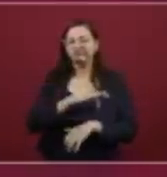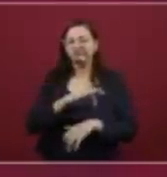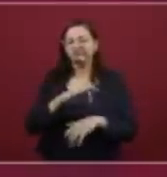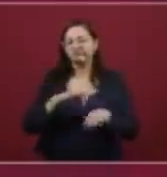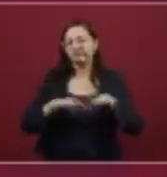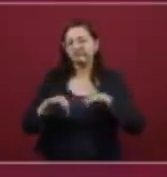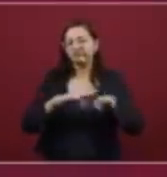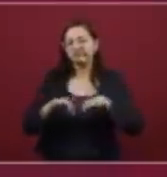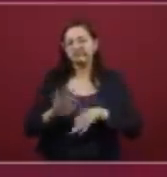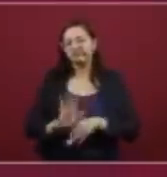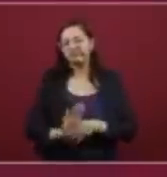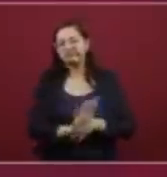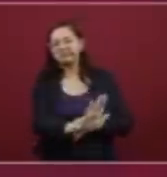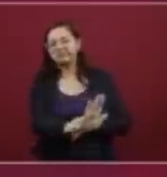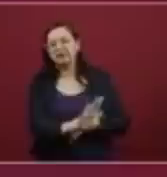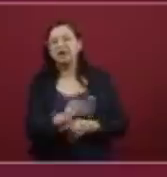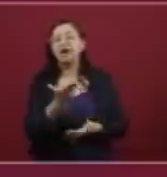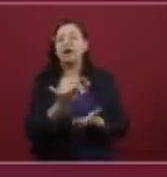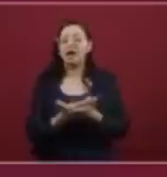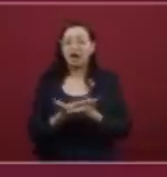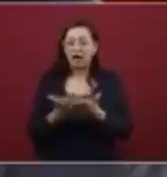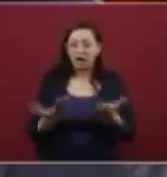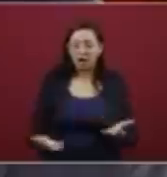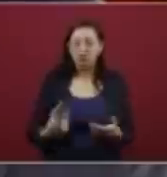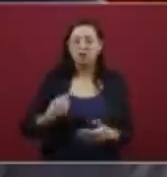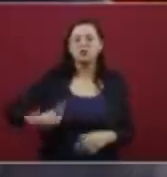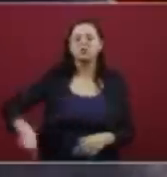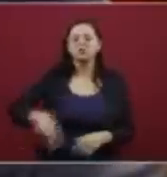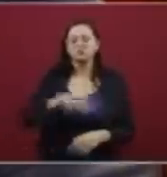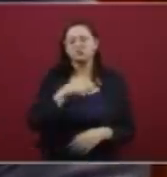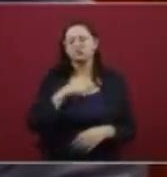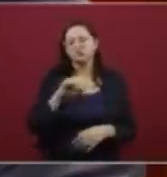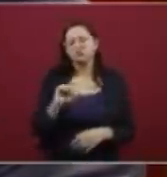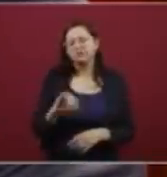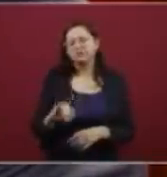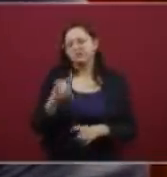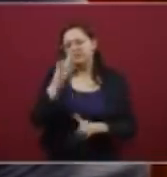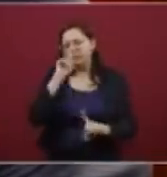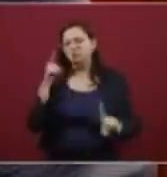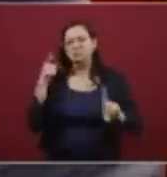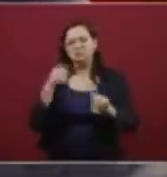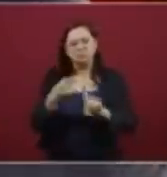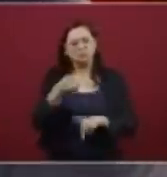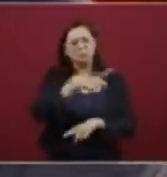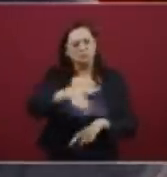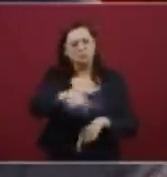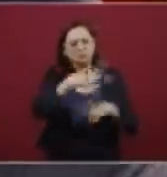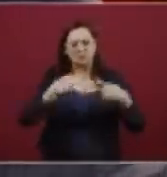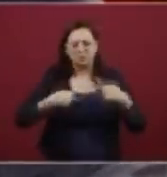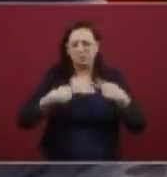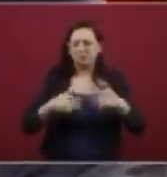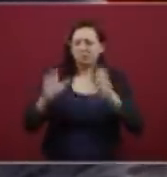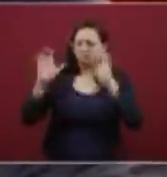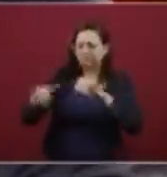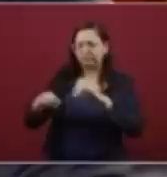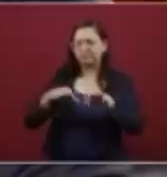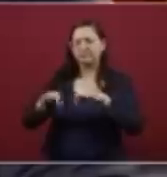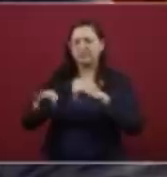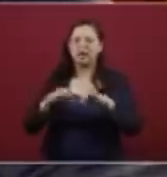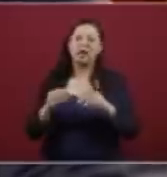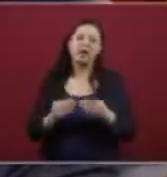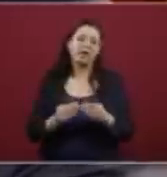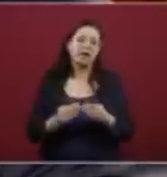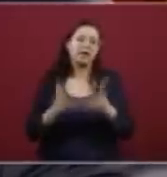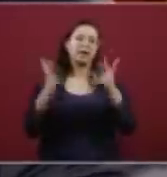se incluya a trabajadores va a depender mucho, desde luego, de que